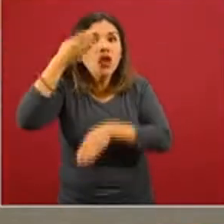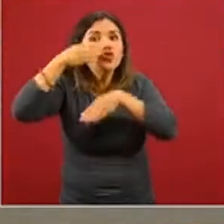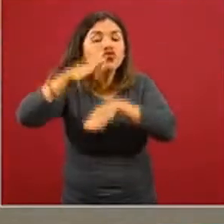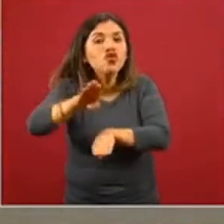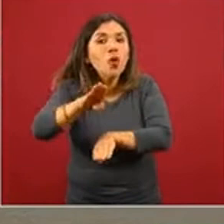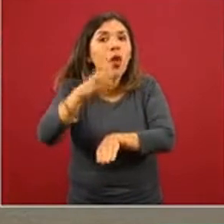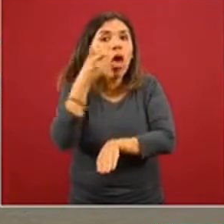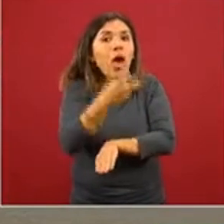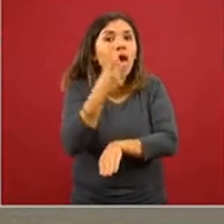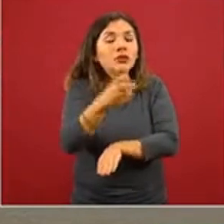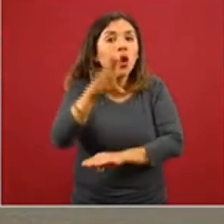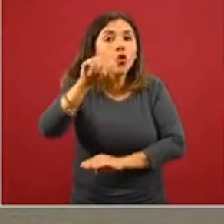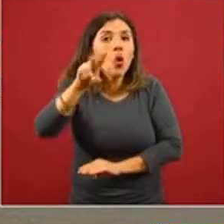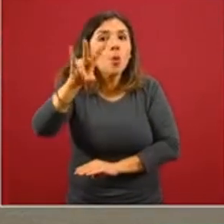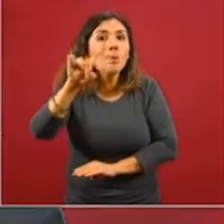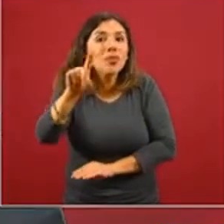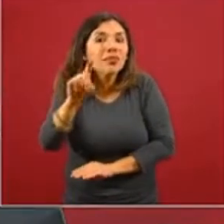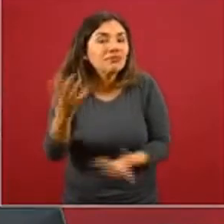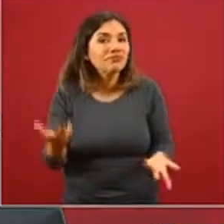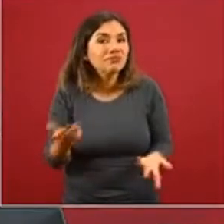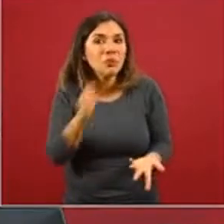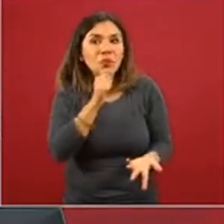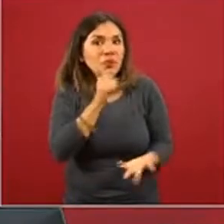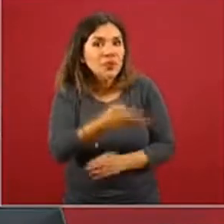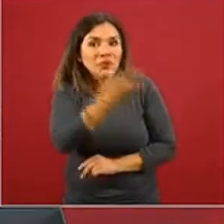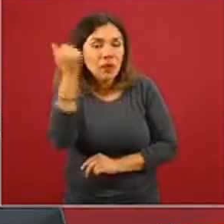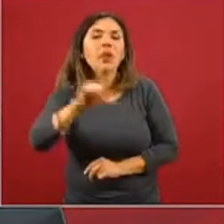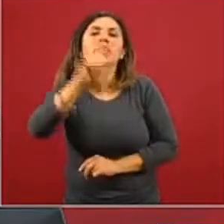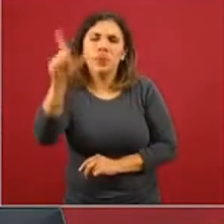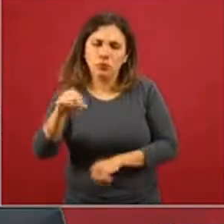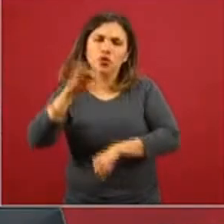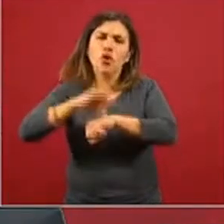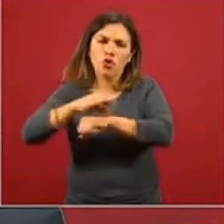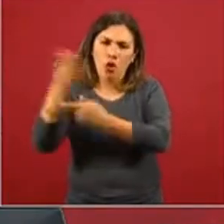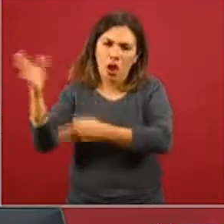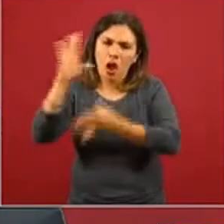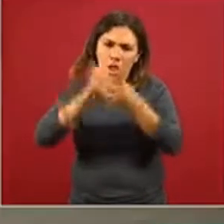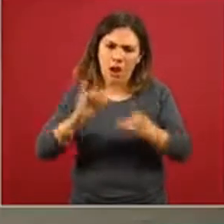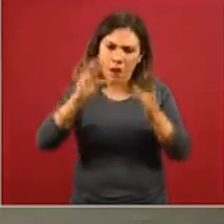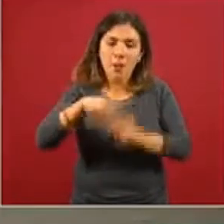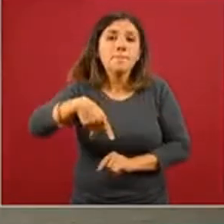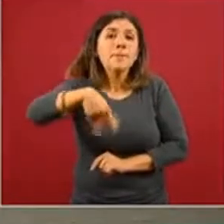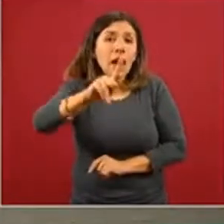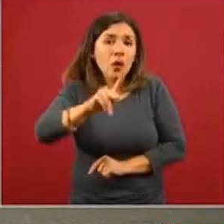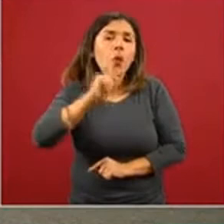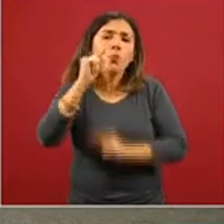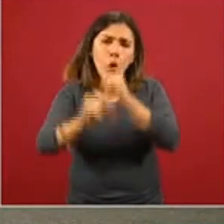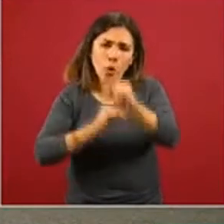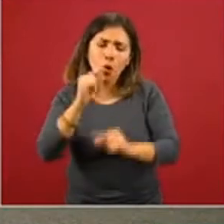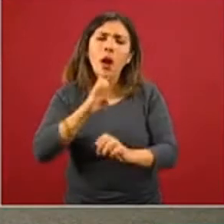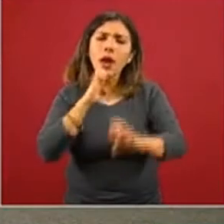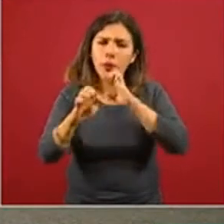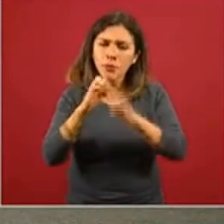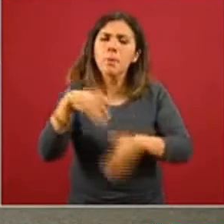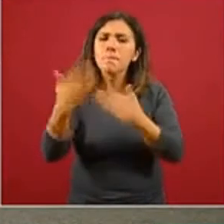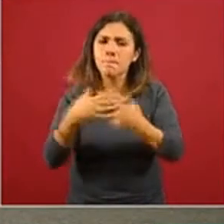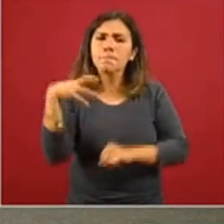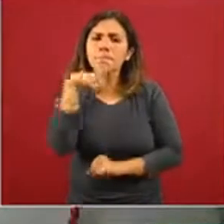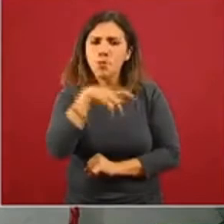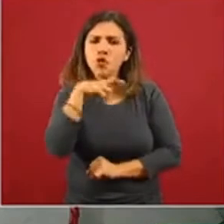sobre la respuesta inmune a COVID, que ya nos la explicará el doctor Alcocer. Pero vamos a hacer la encuesta muy